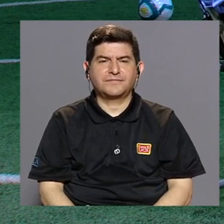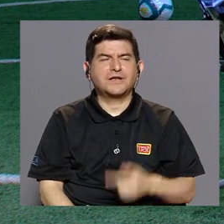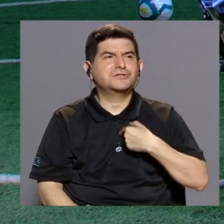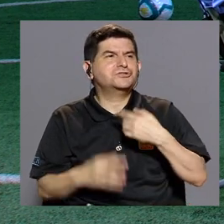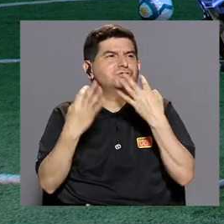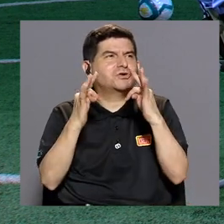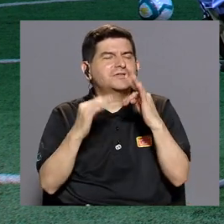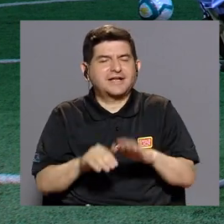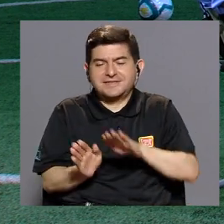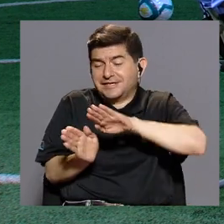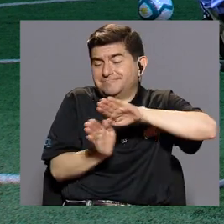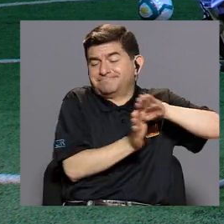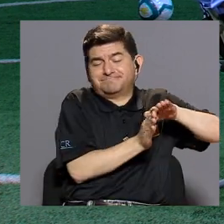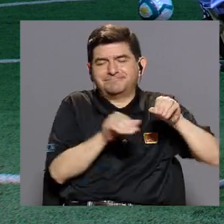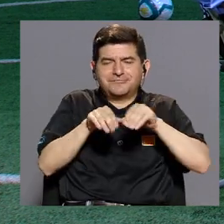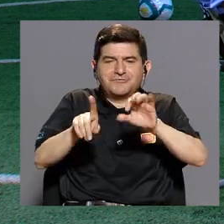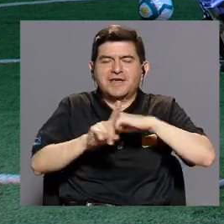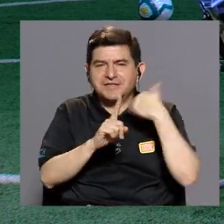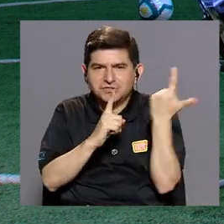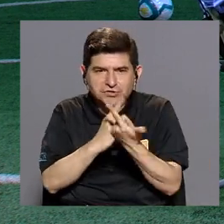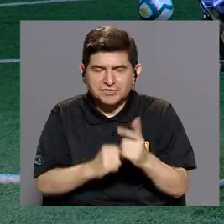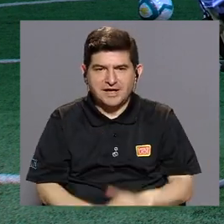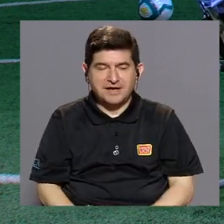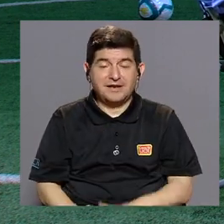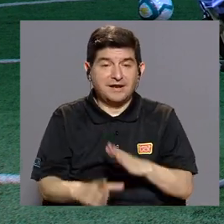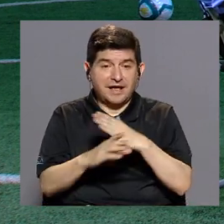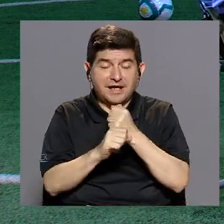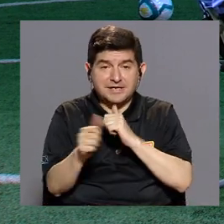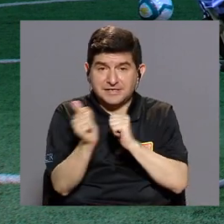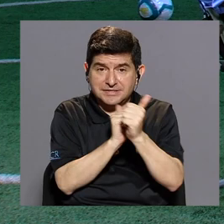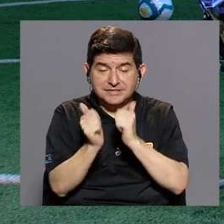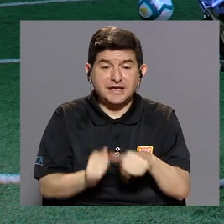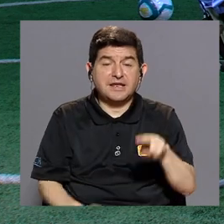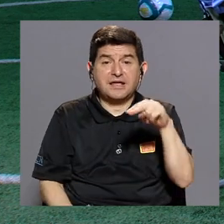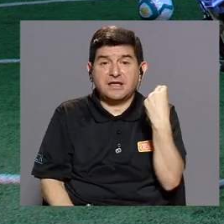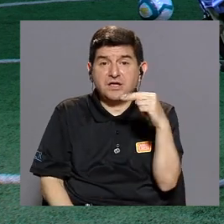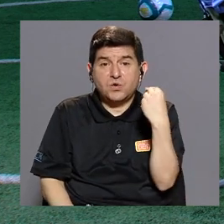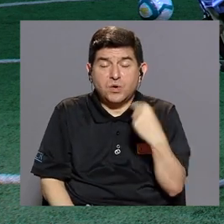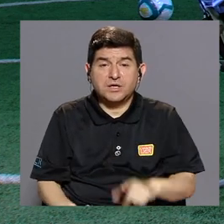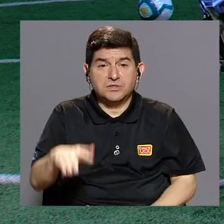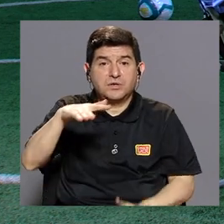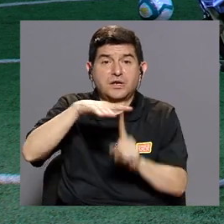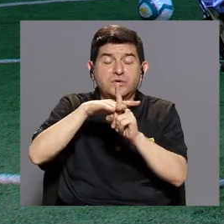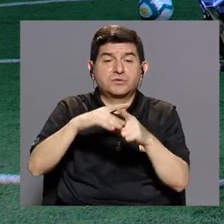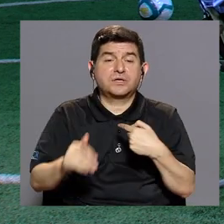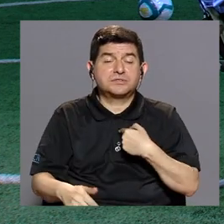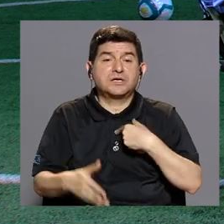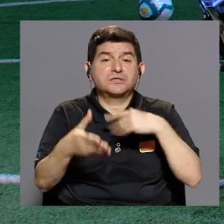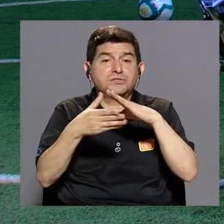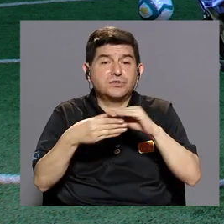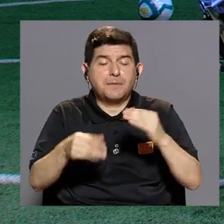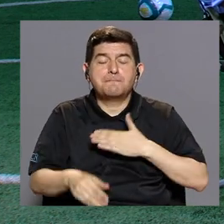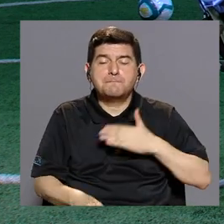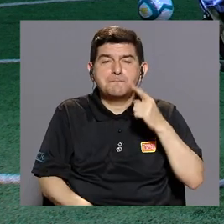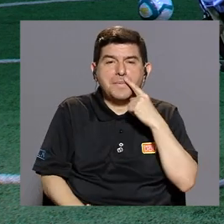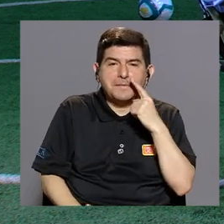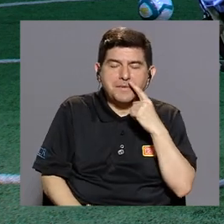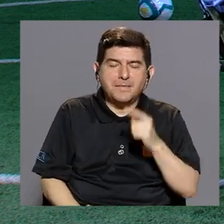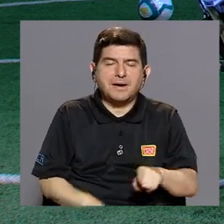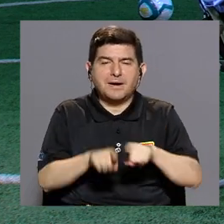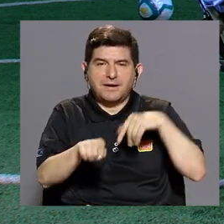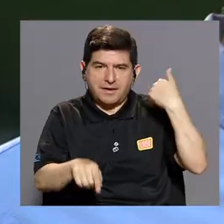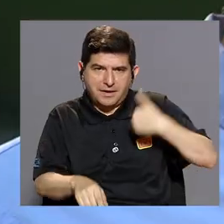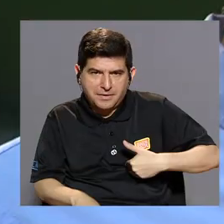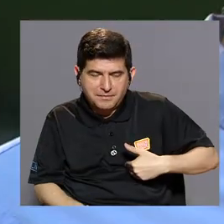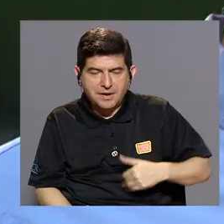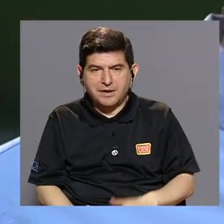yo me intenté alejar de redes, ¿verdad? Que es lo que siempre hago en realidad en los torneos. Y cuando se da esa noticia, yo te lo comentaba, mi papá, mi